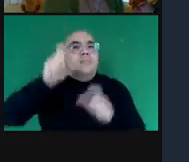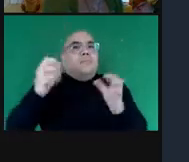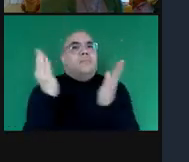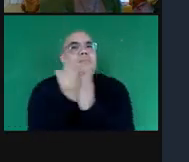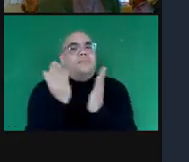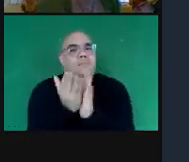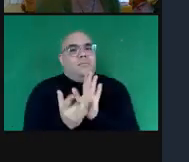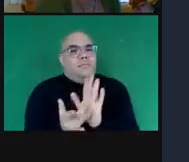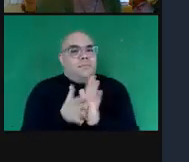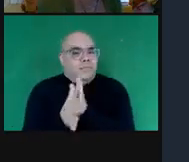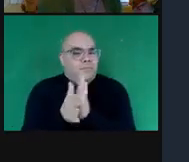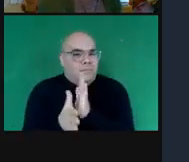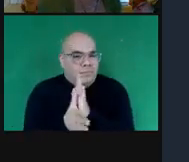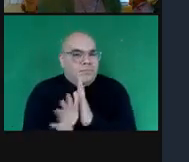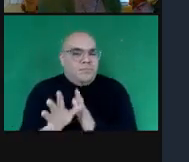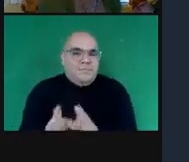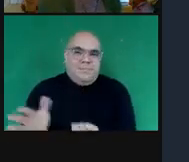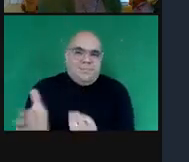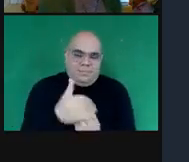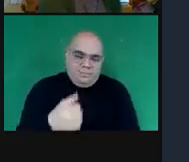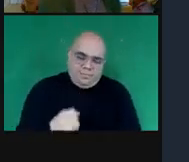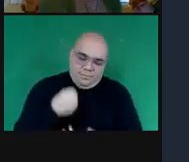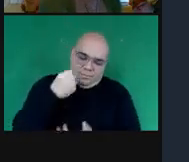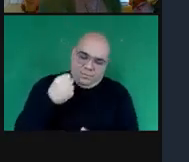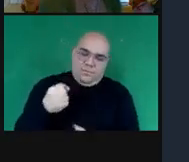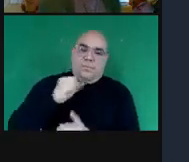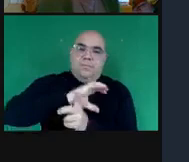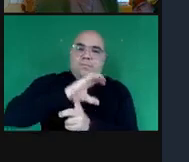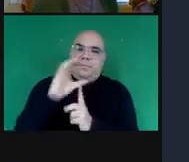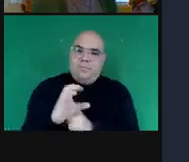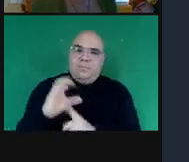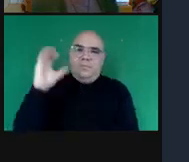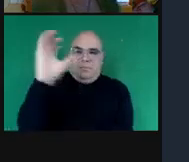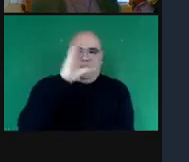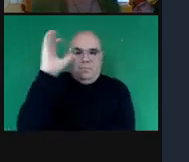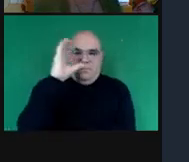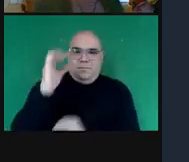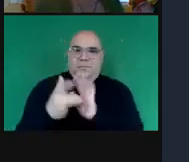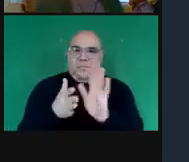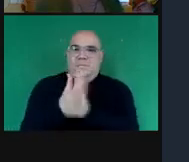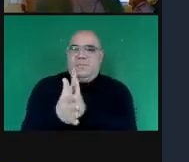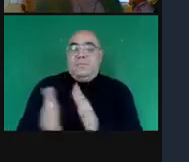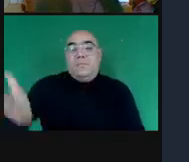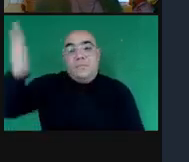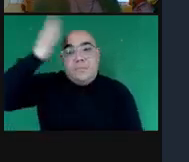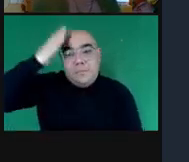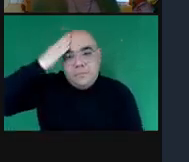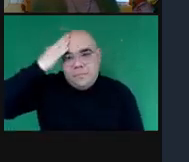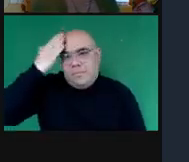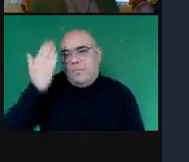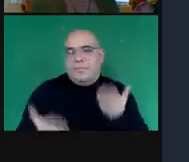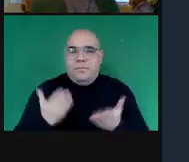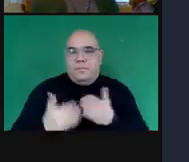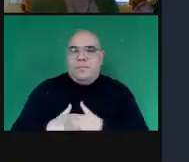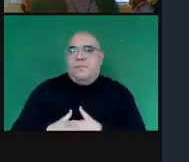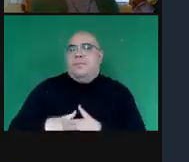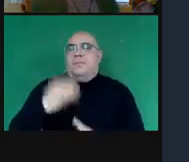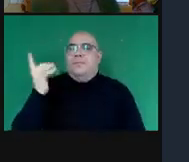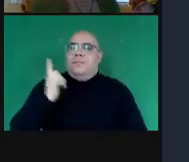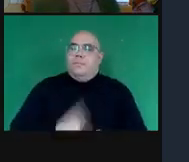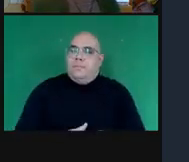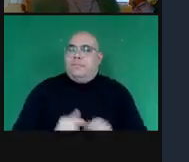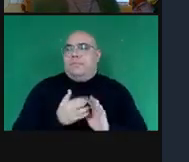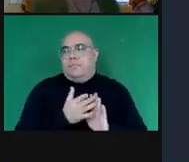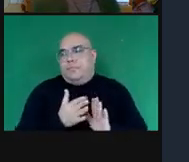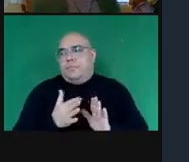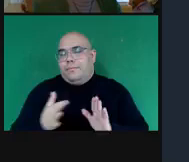el campus es patrimonio cultural colombiano y si lo saben no tienen muy claro el porqué. Van aprendiendo poco a poco, conocen